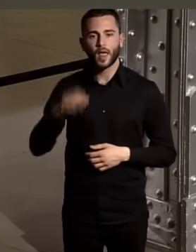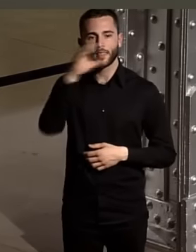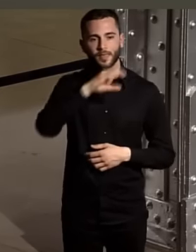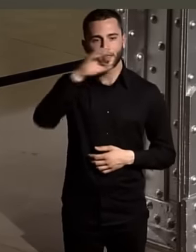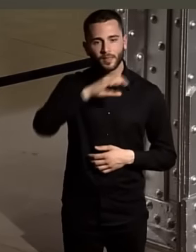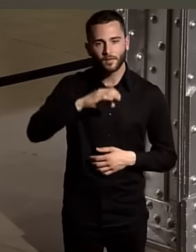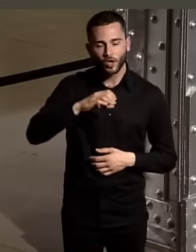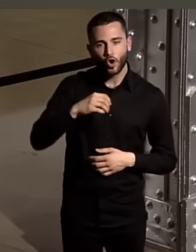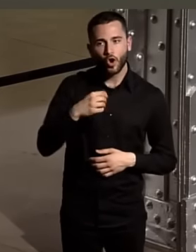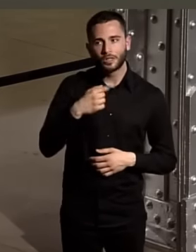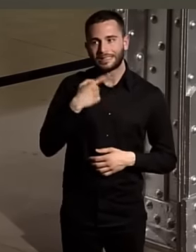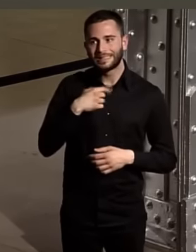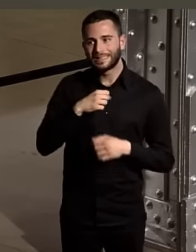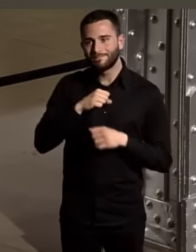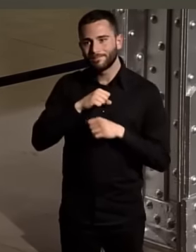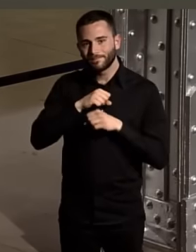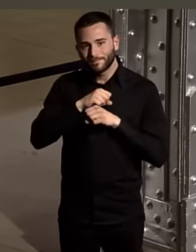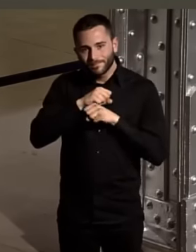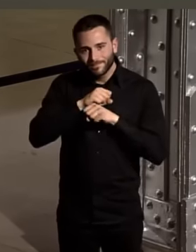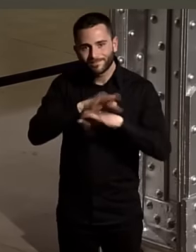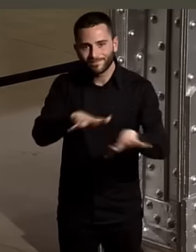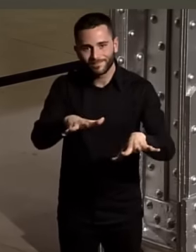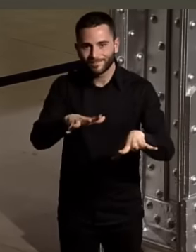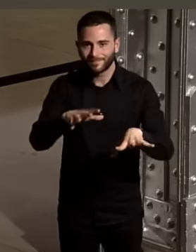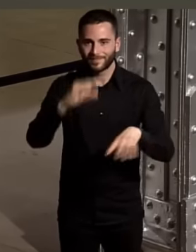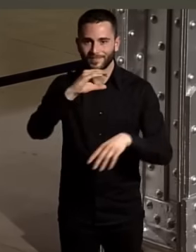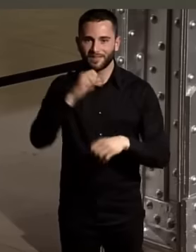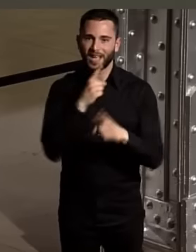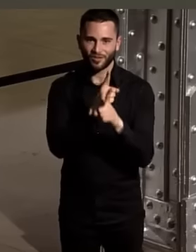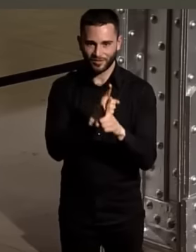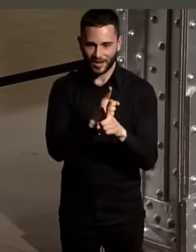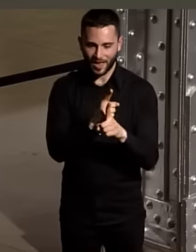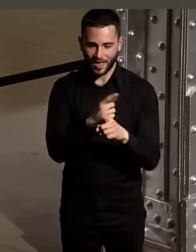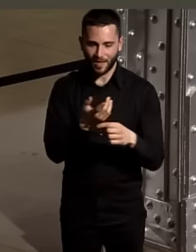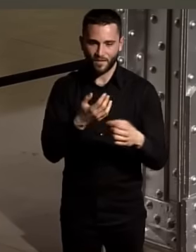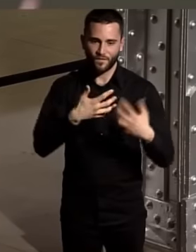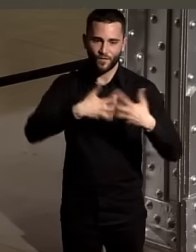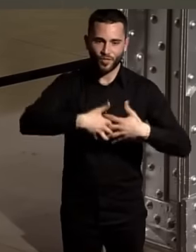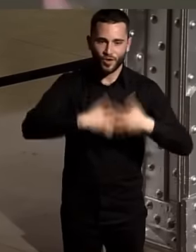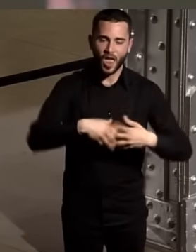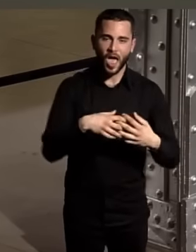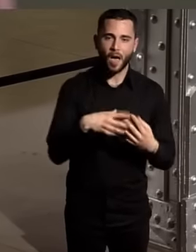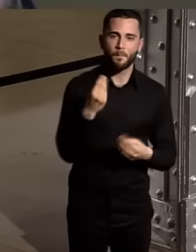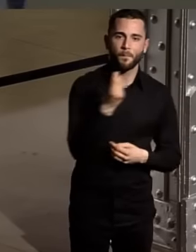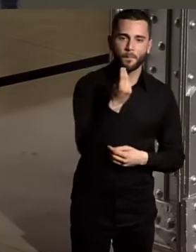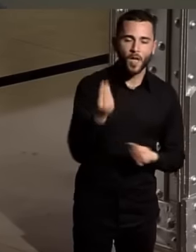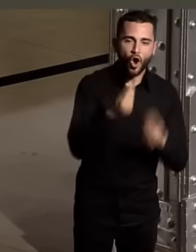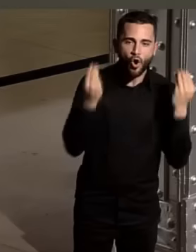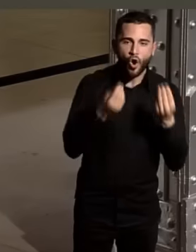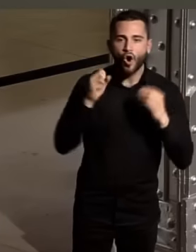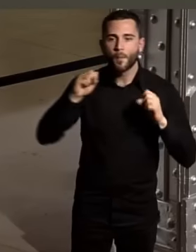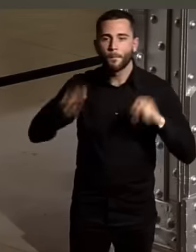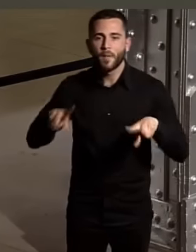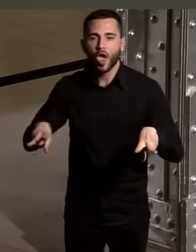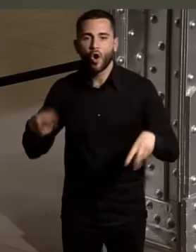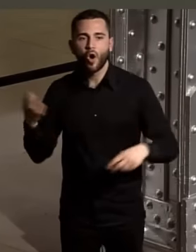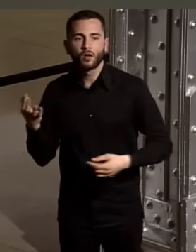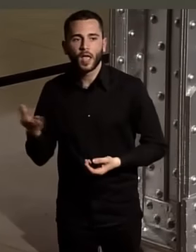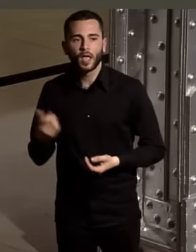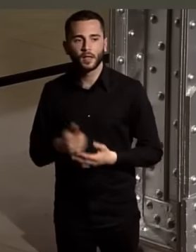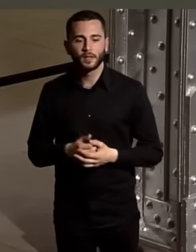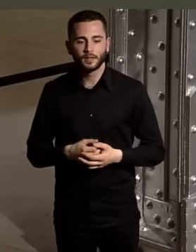científica en el sentido de que no sabemos qué funciona mejor y peor es decir cuando la fecit da ayudas